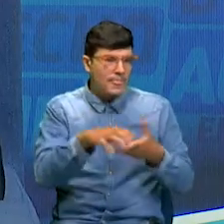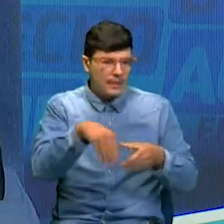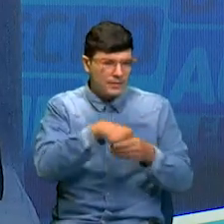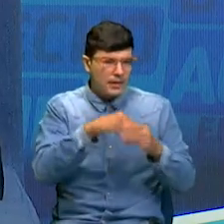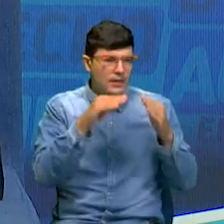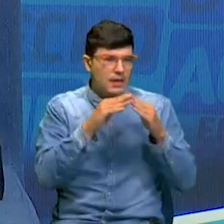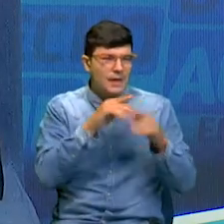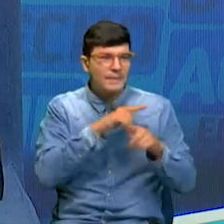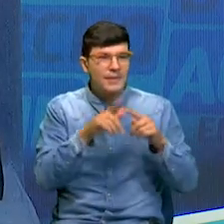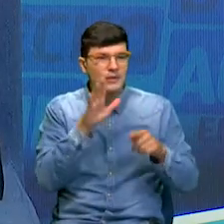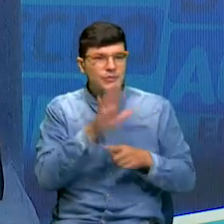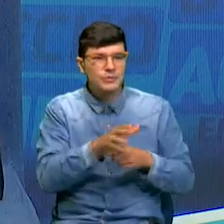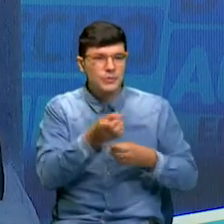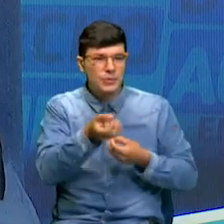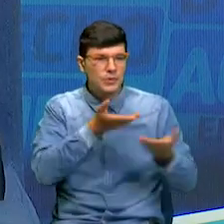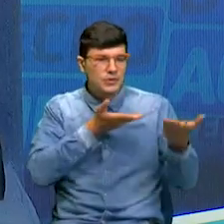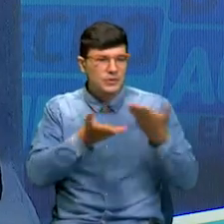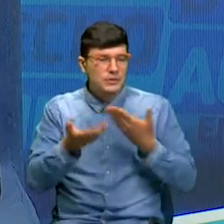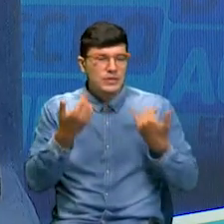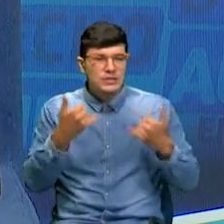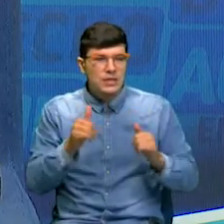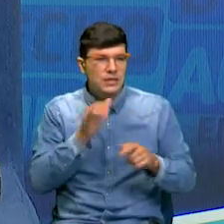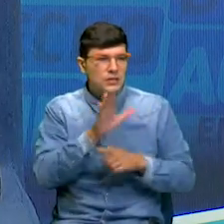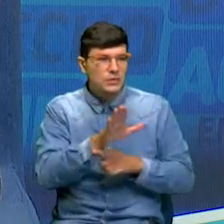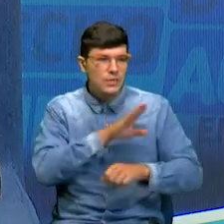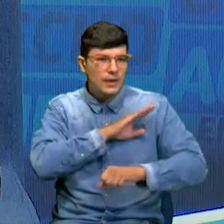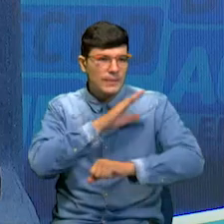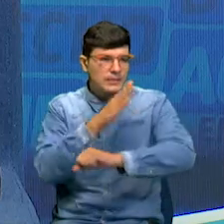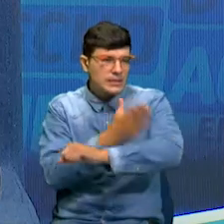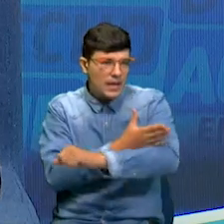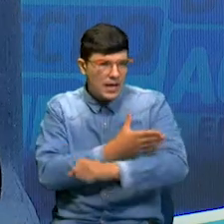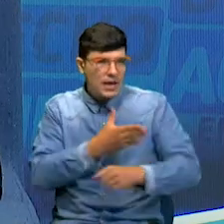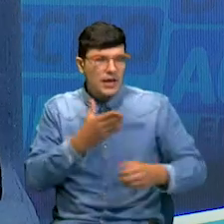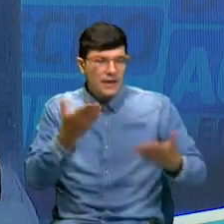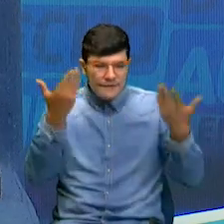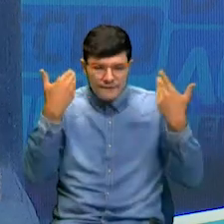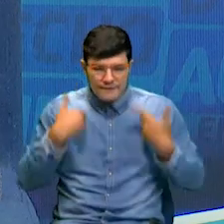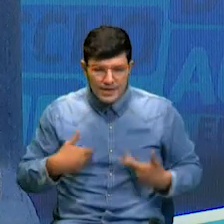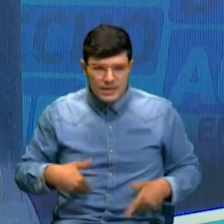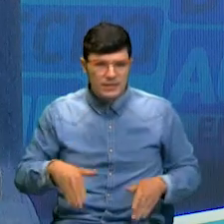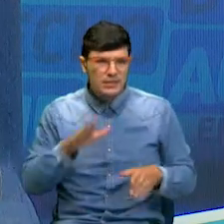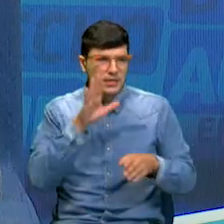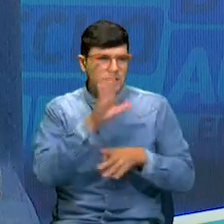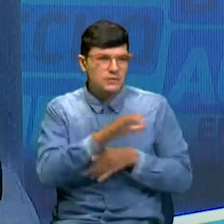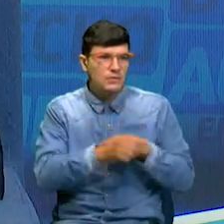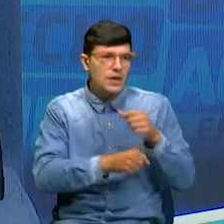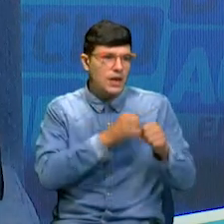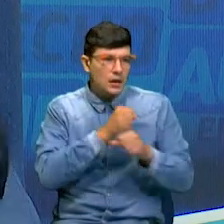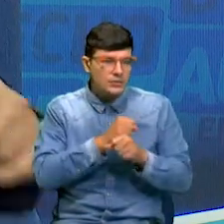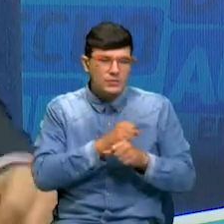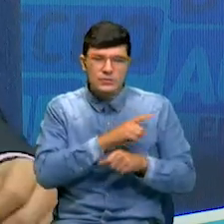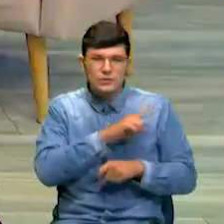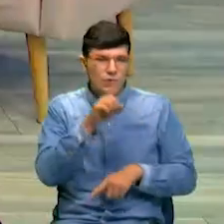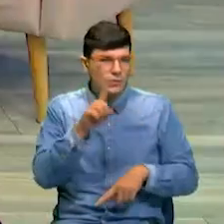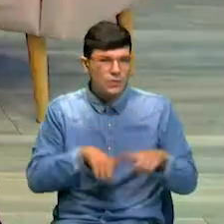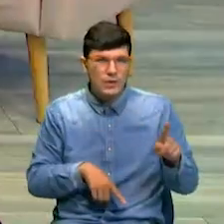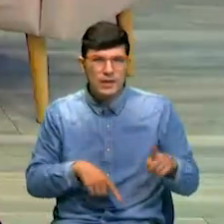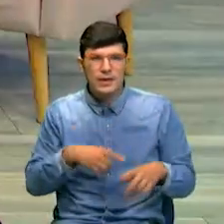pero pues está en unas condiciones donde ya su capacidad física por cuenta de la edad no le